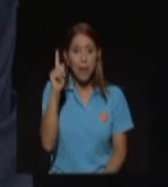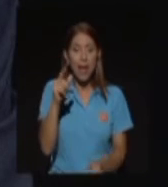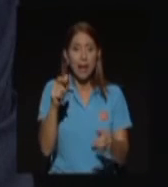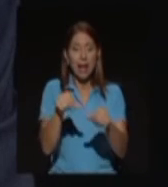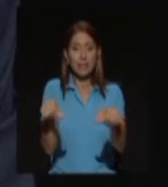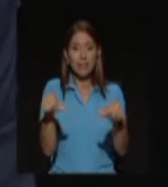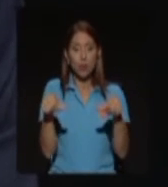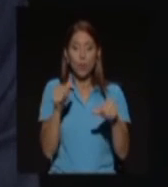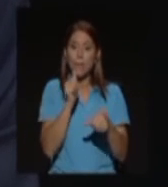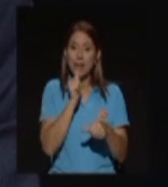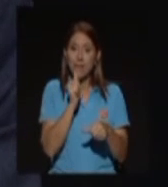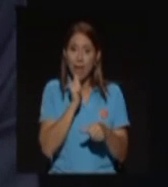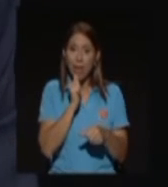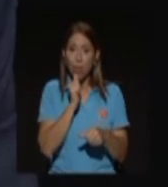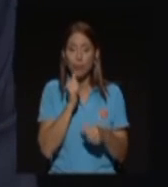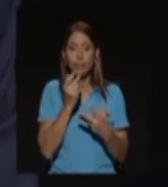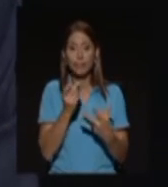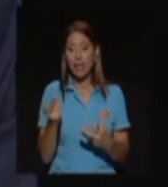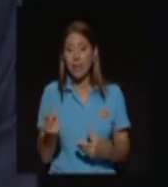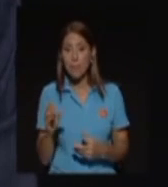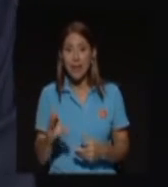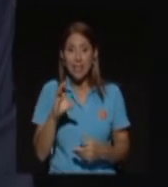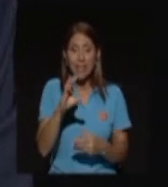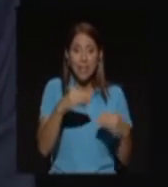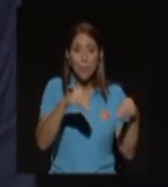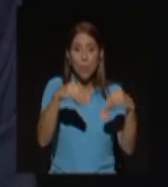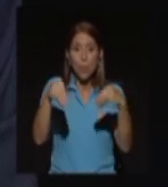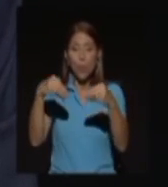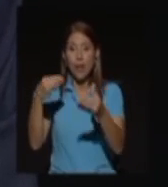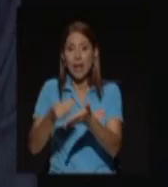privado pues invertir y promover exportaciones.